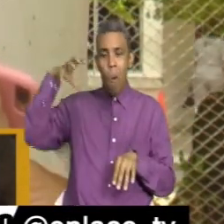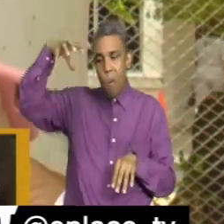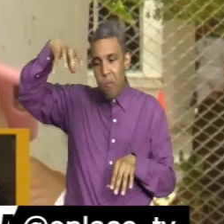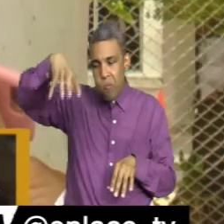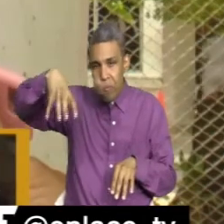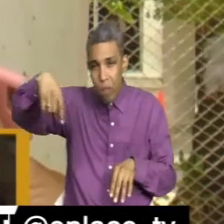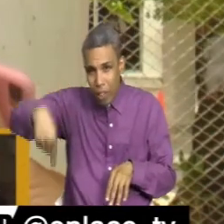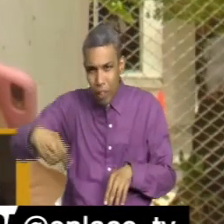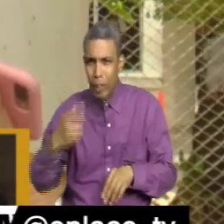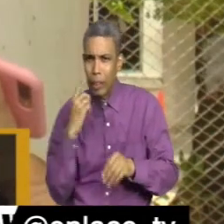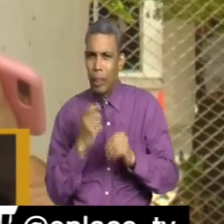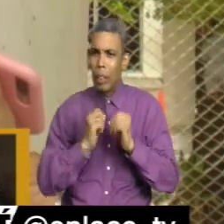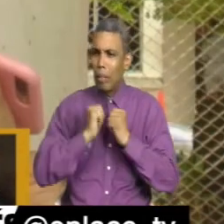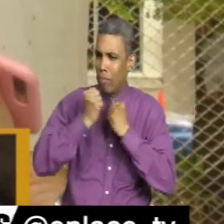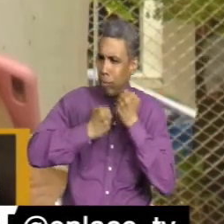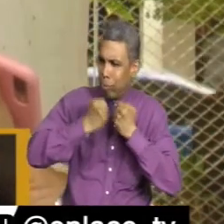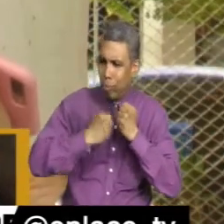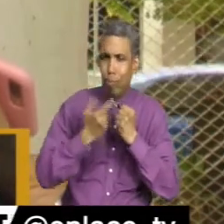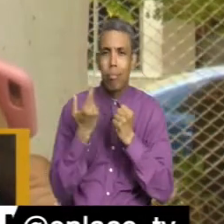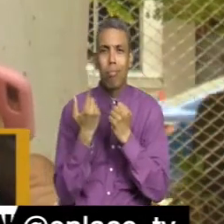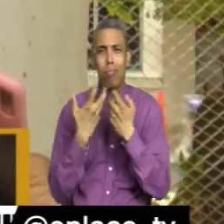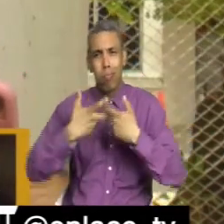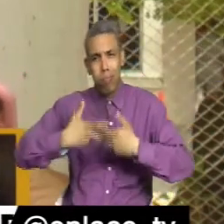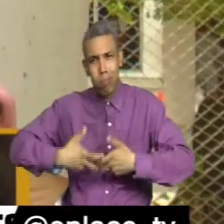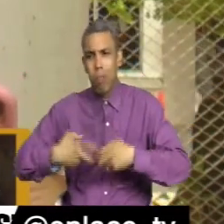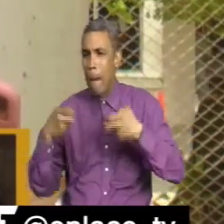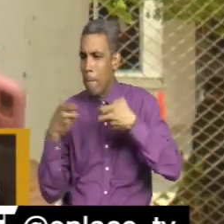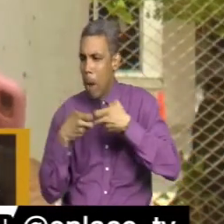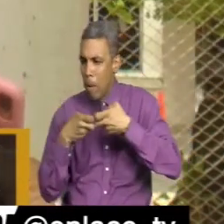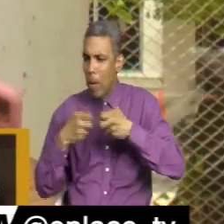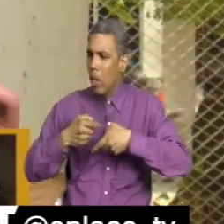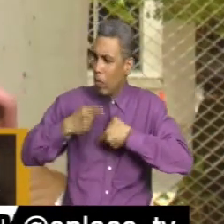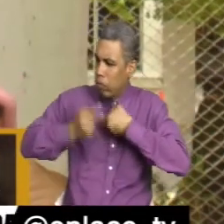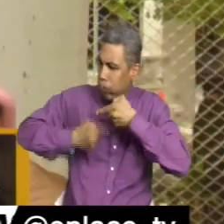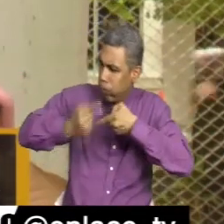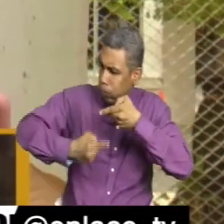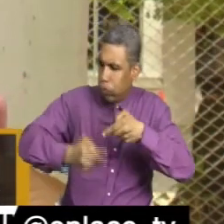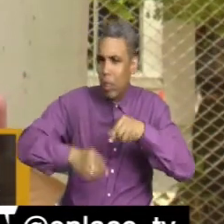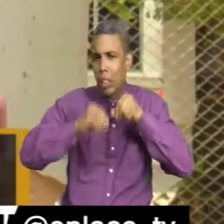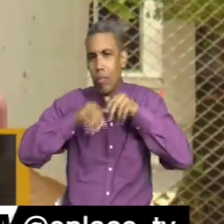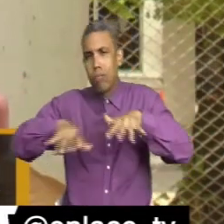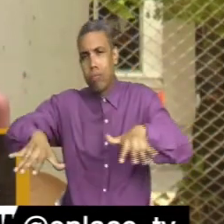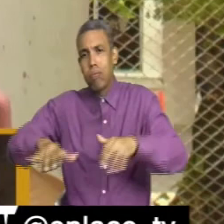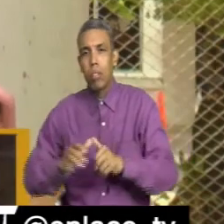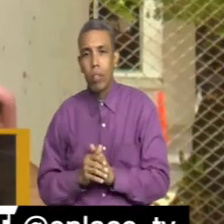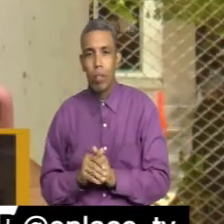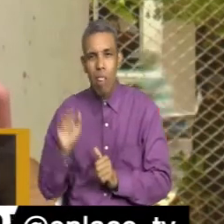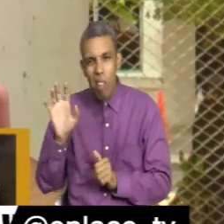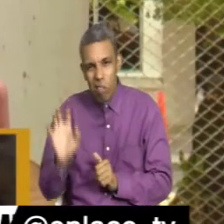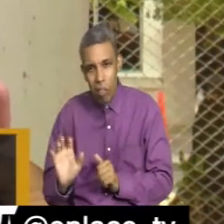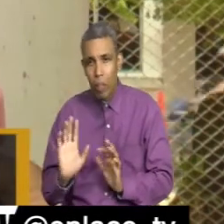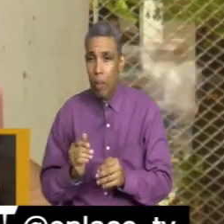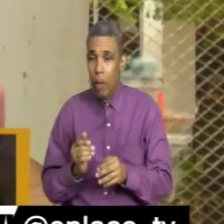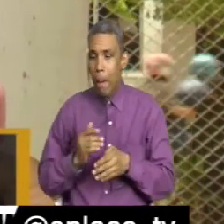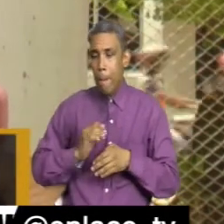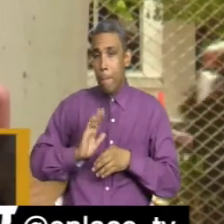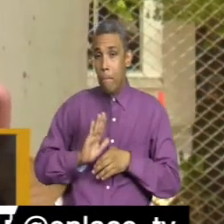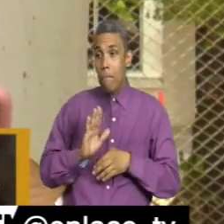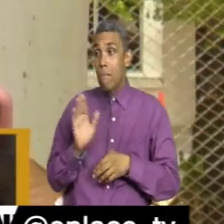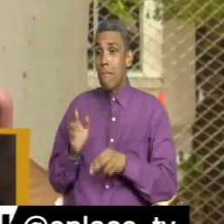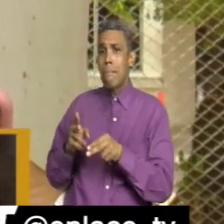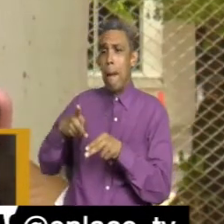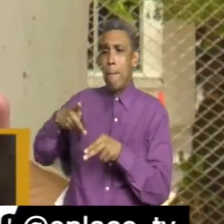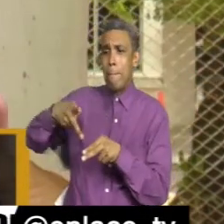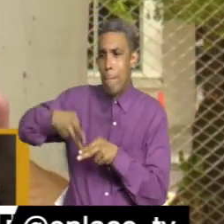ir trasladando los equipos, poniendo los equipos nuevos en servicio de manera gradual. En total empleamos cerca de 100,